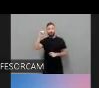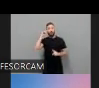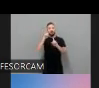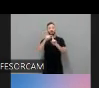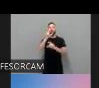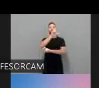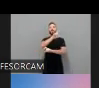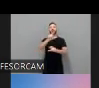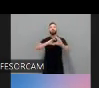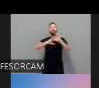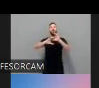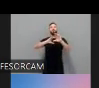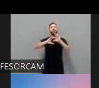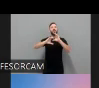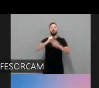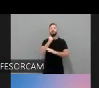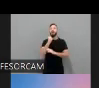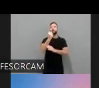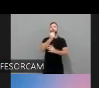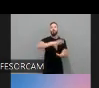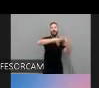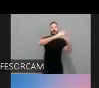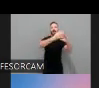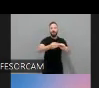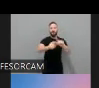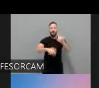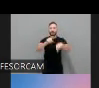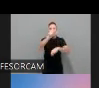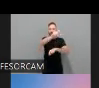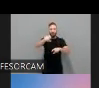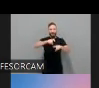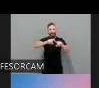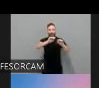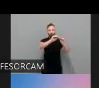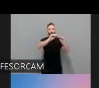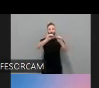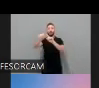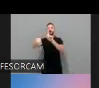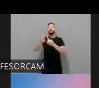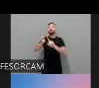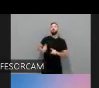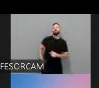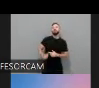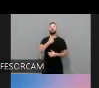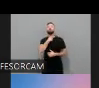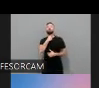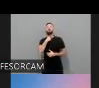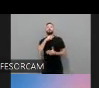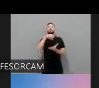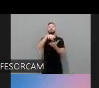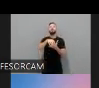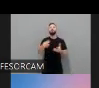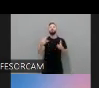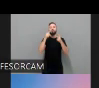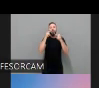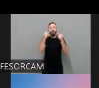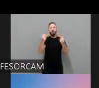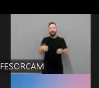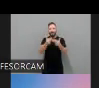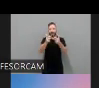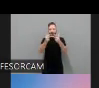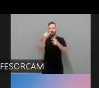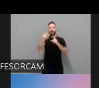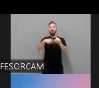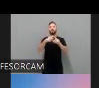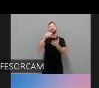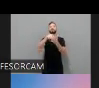deben adaptarse a cada persona según sus características y que se necesita ayuda de profesionales, logopedas en centros sanitarios y sociosanitarios y de docentes en centros